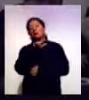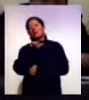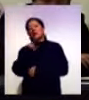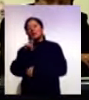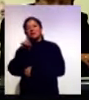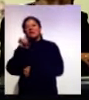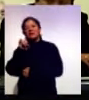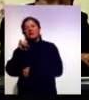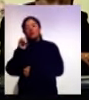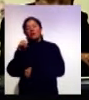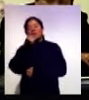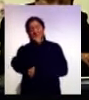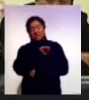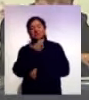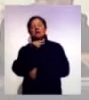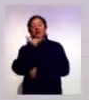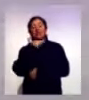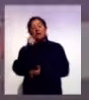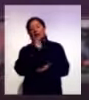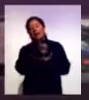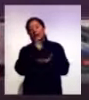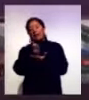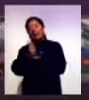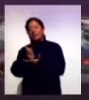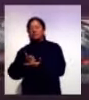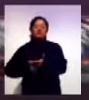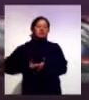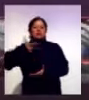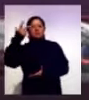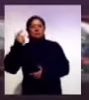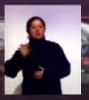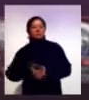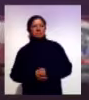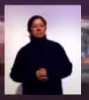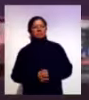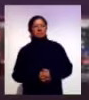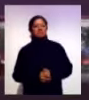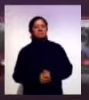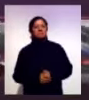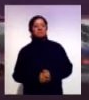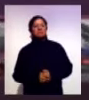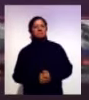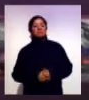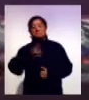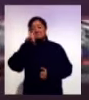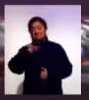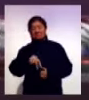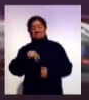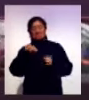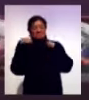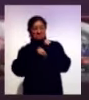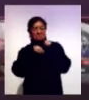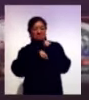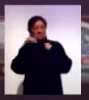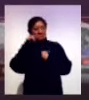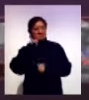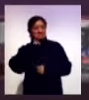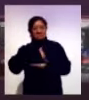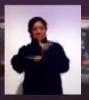de la corrupción es elevado. El costo económico es muy difícil aproximarlo porque se esconde la corrupción, es decir,